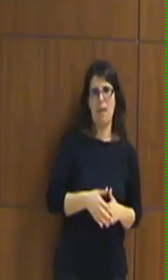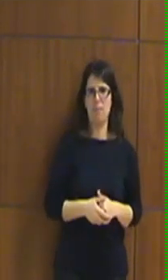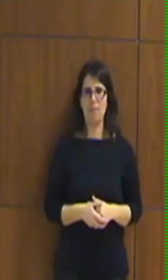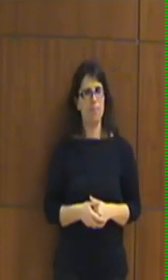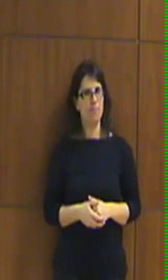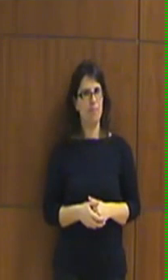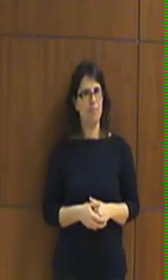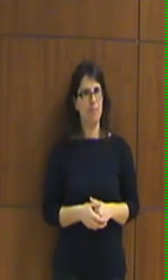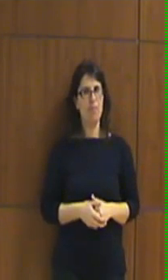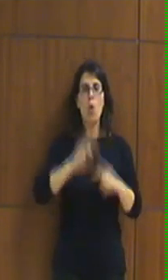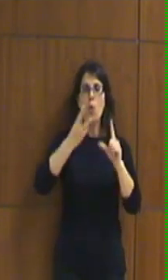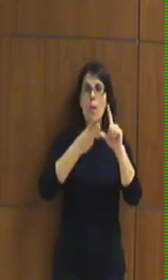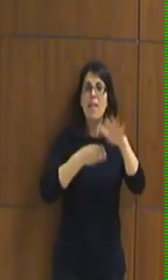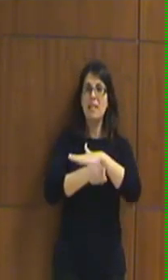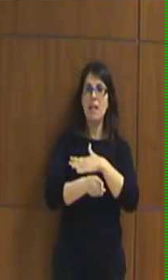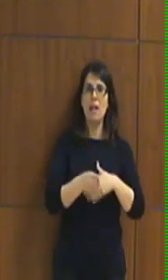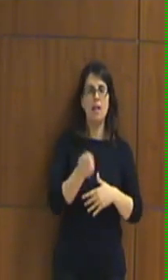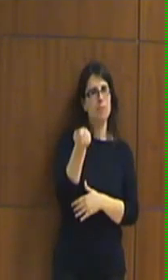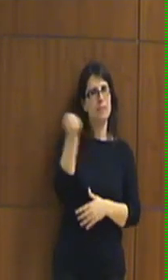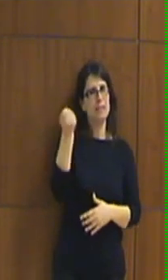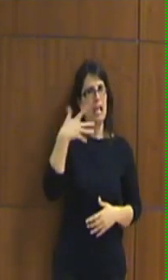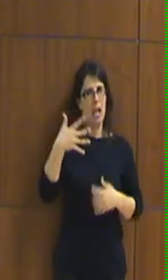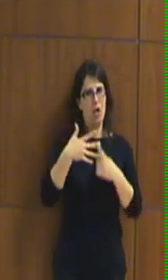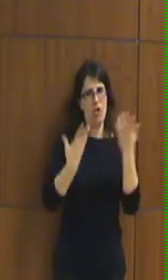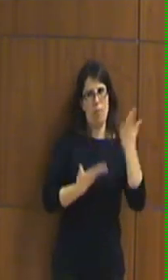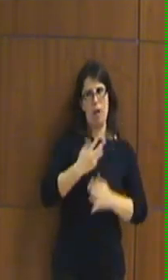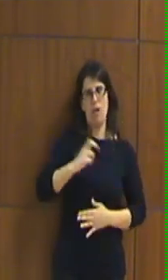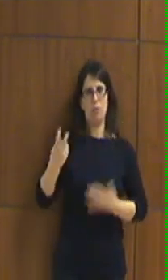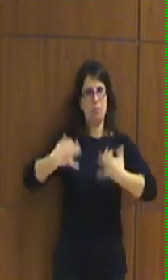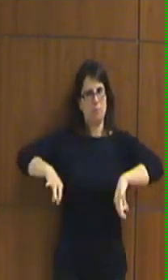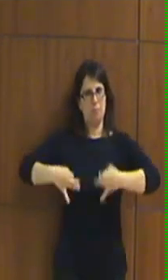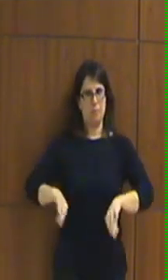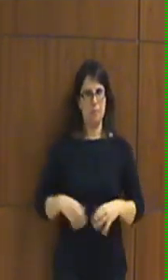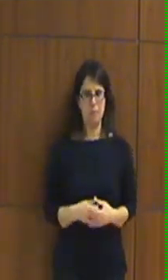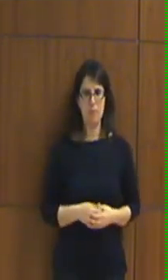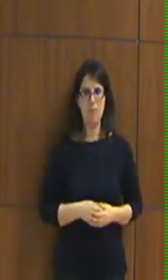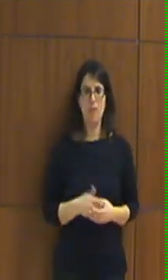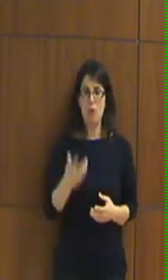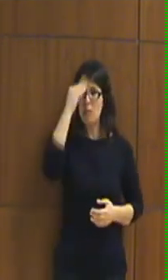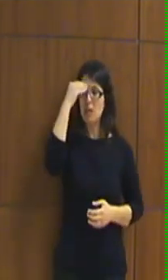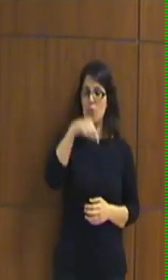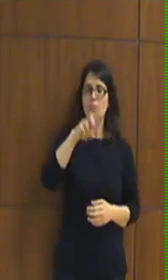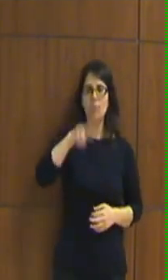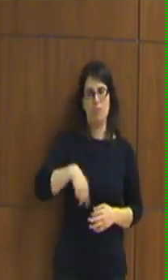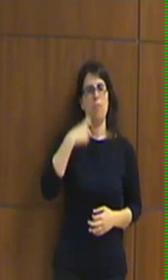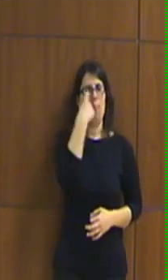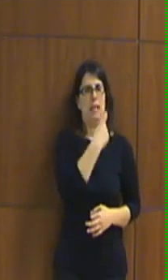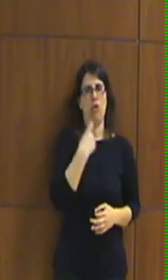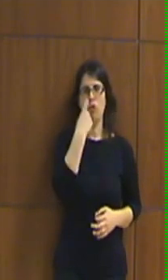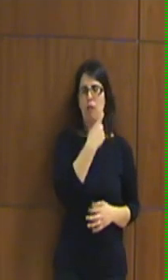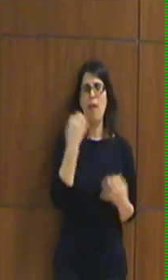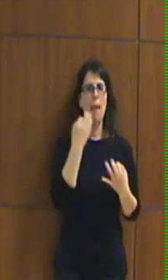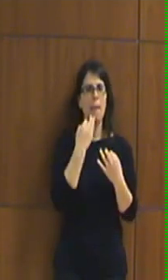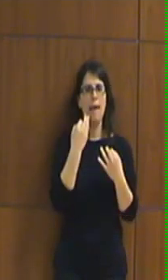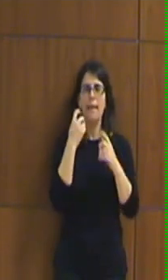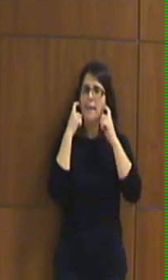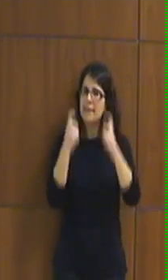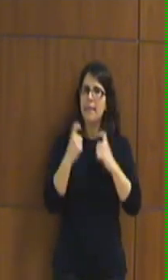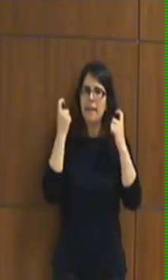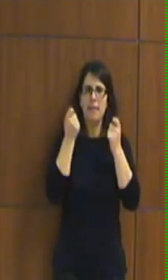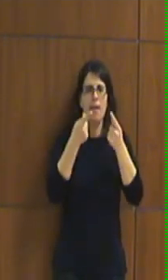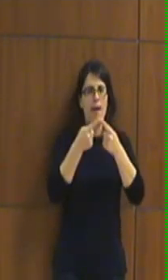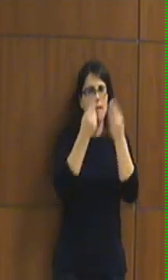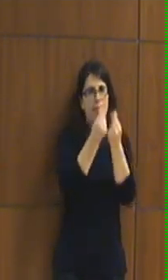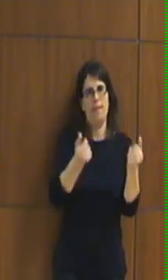accesible cuesta más dinero que una página que no sea accesible, ¿no? Y esto creo que son mitos que hay que ir rompiendo y que hay